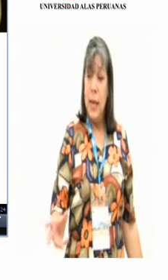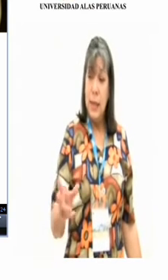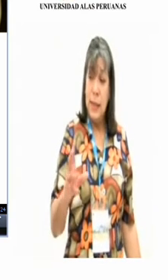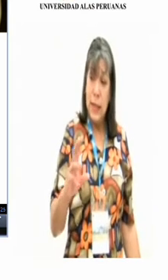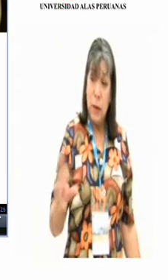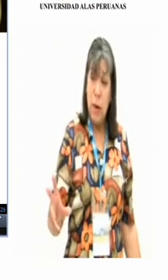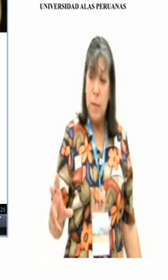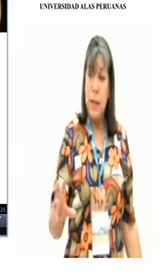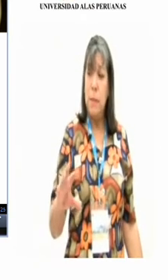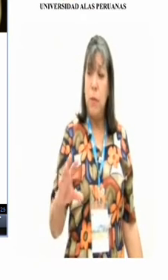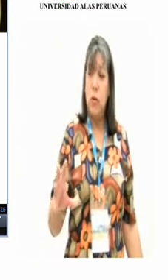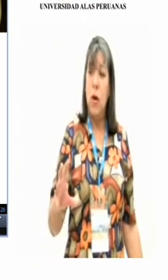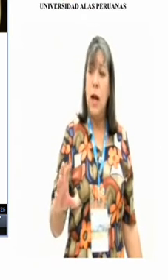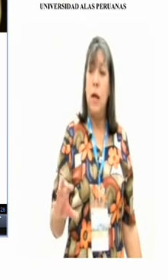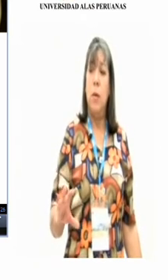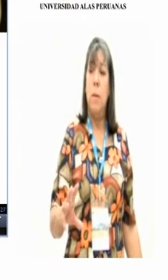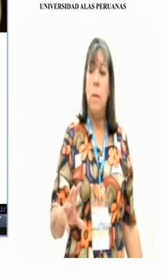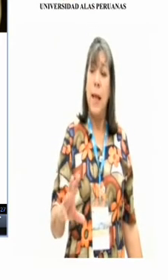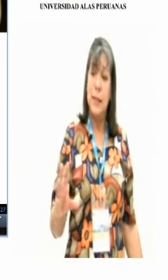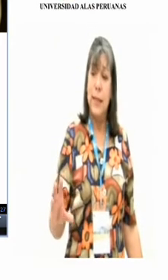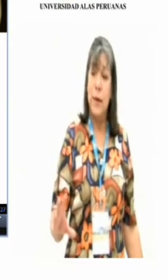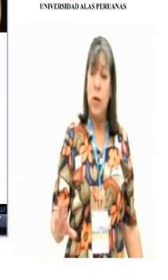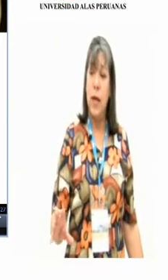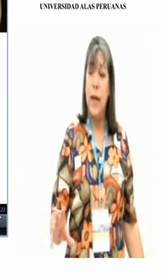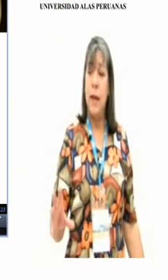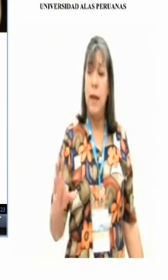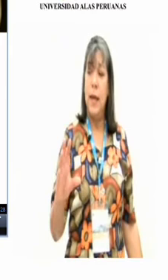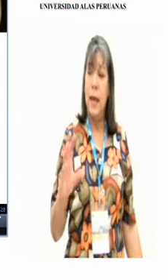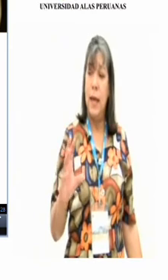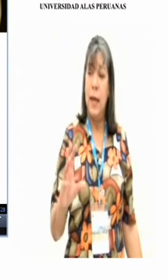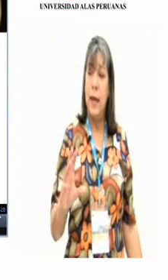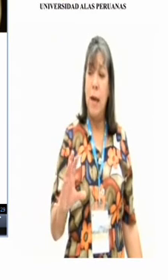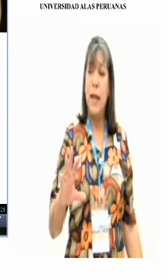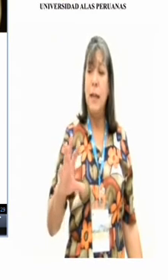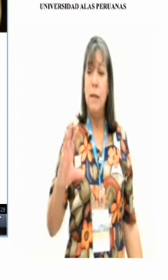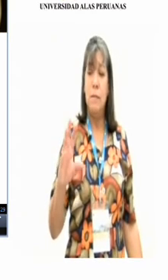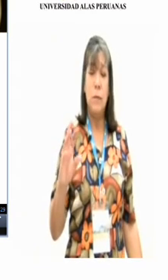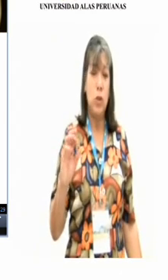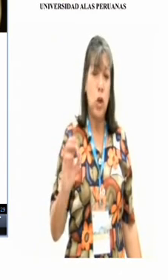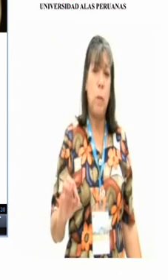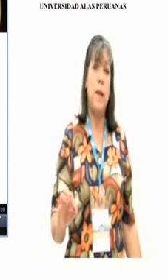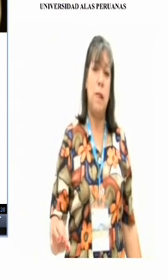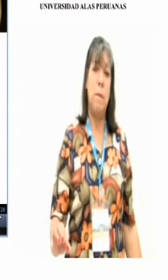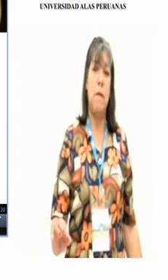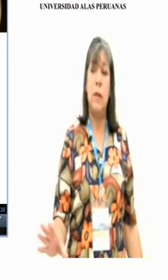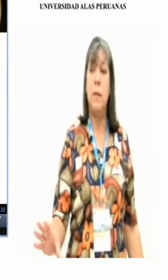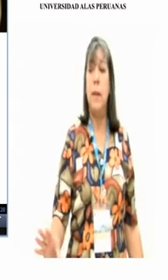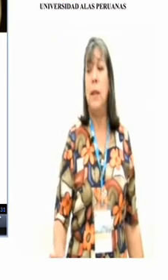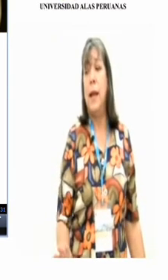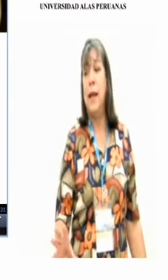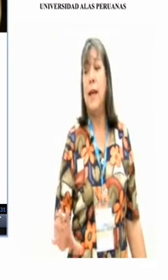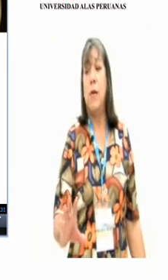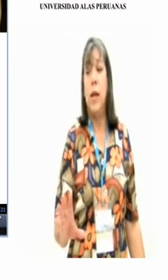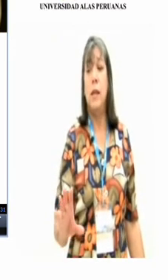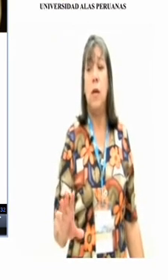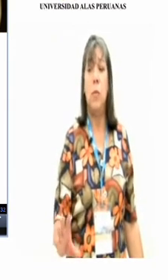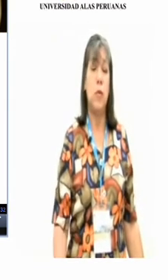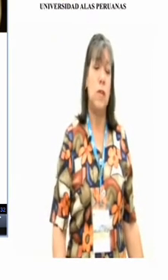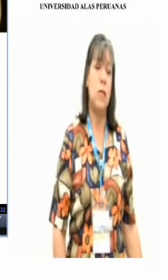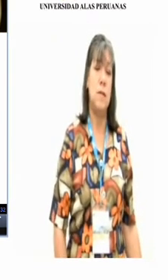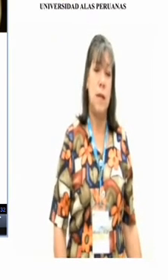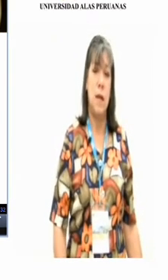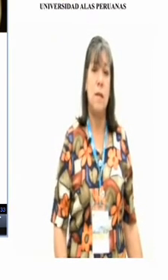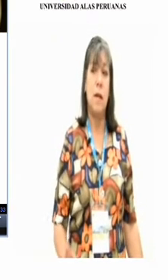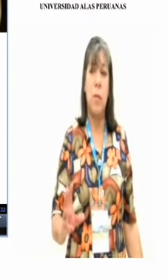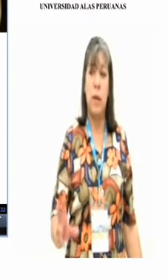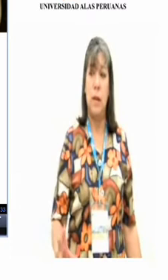Entonces, igualmente, por otro lado, planteo que hay dos principios fundamentales que orientan